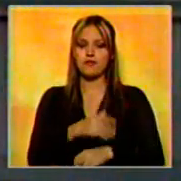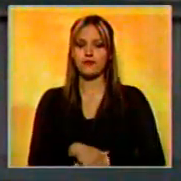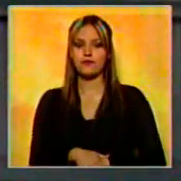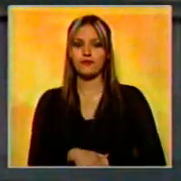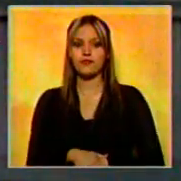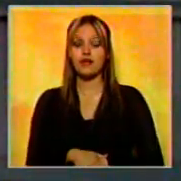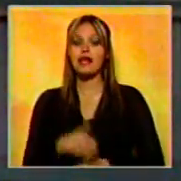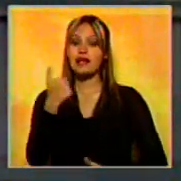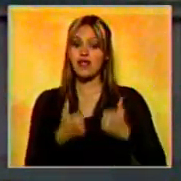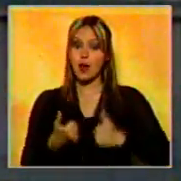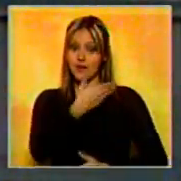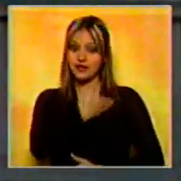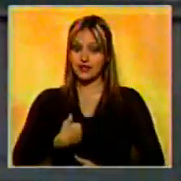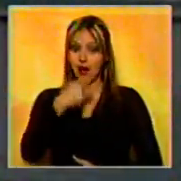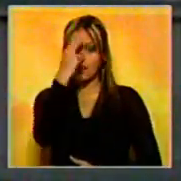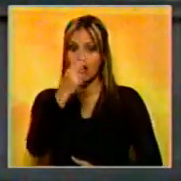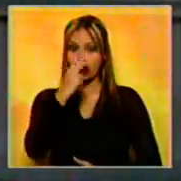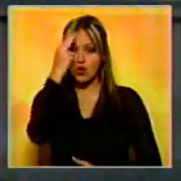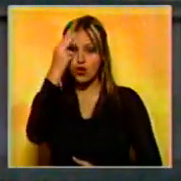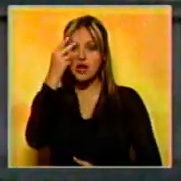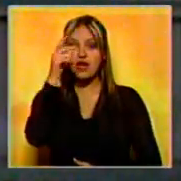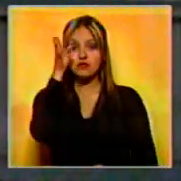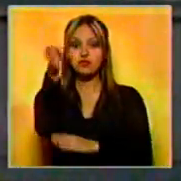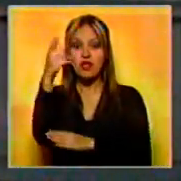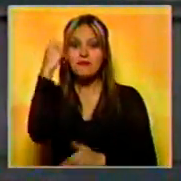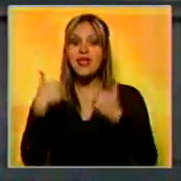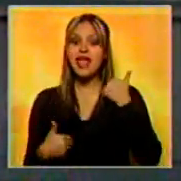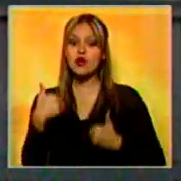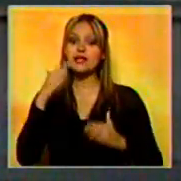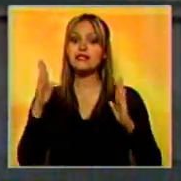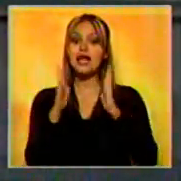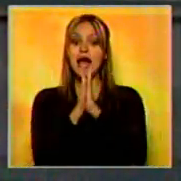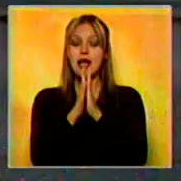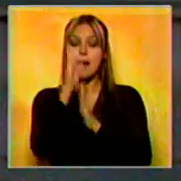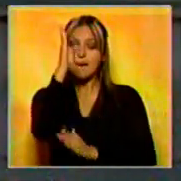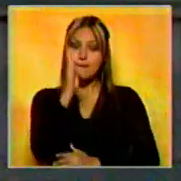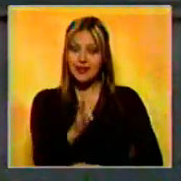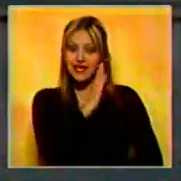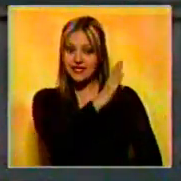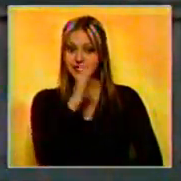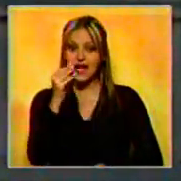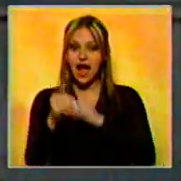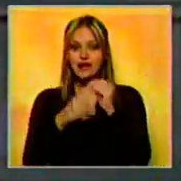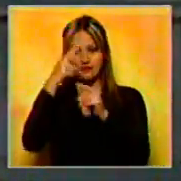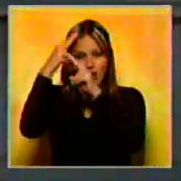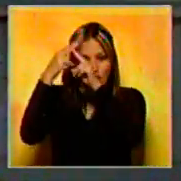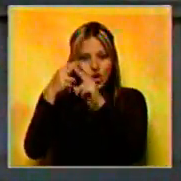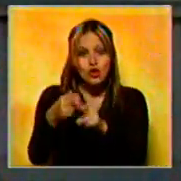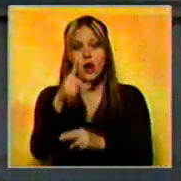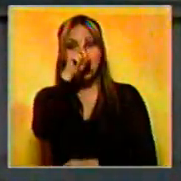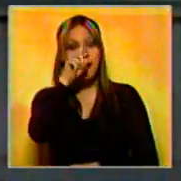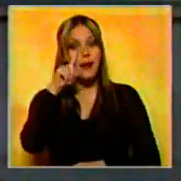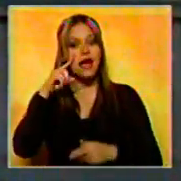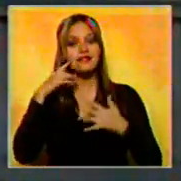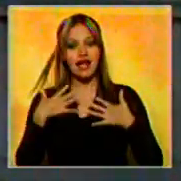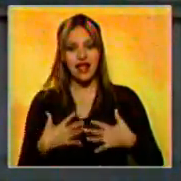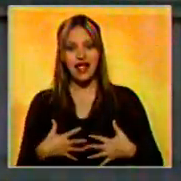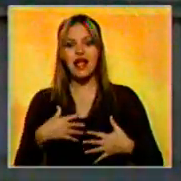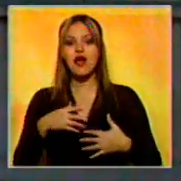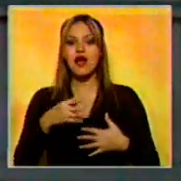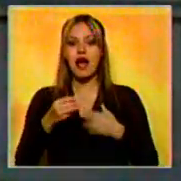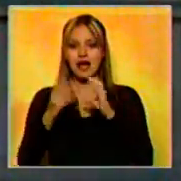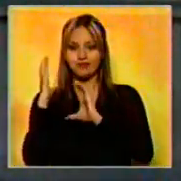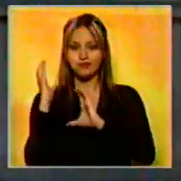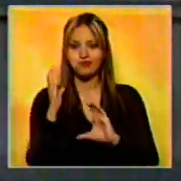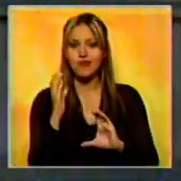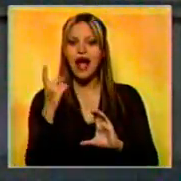El candidato presidencial Enrique Capriles Radonsky asistió este miércoles santo a la misa y procesión en honor al Nazareno de San Pablo, efectuada en la iglesia Dulce